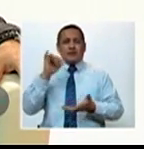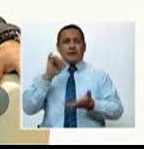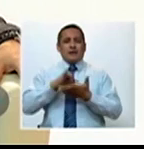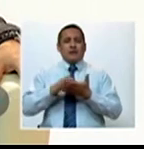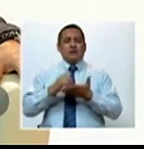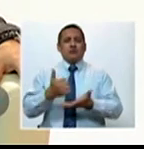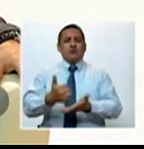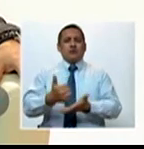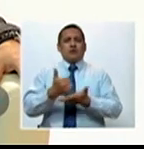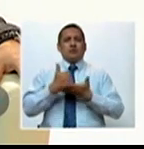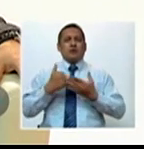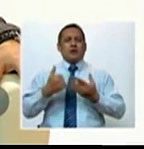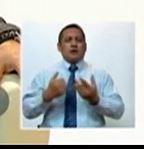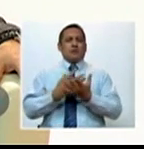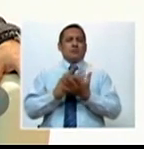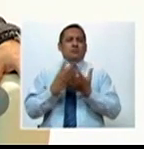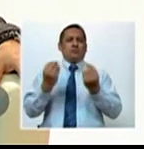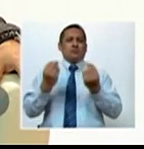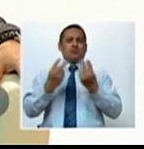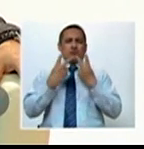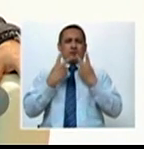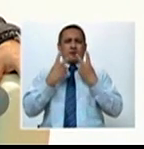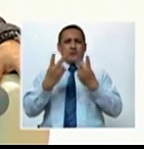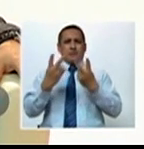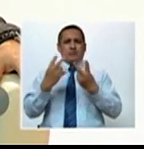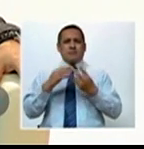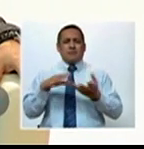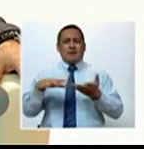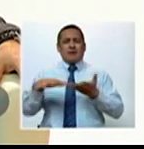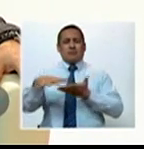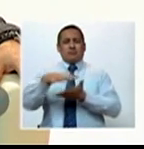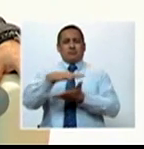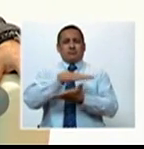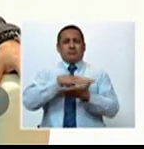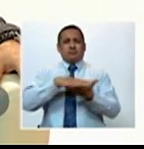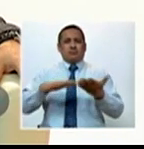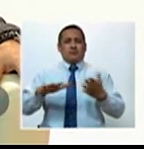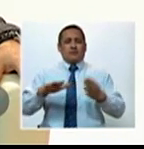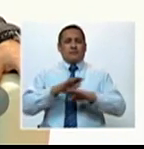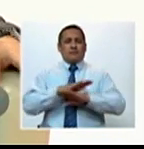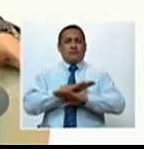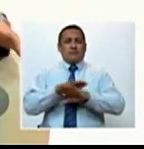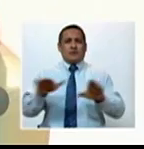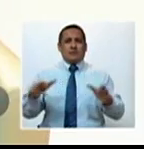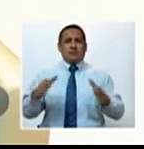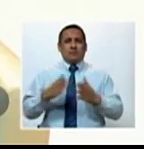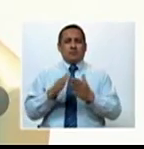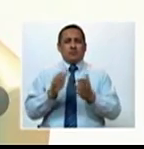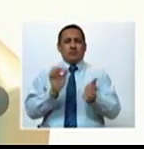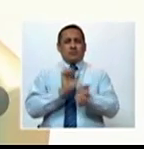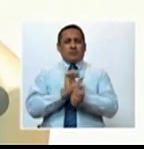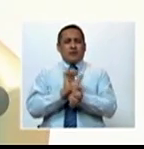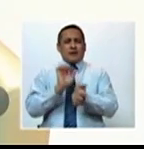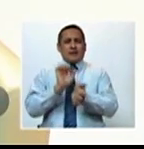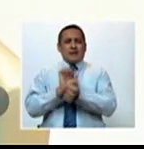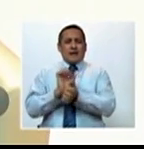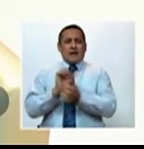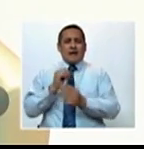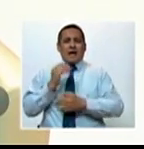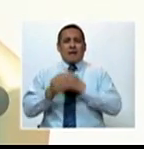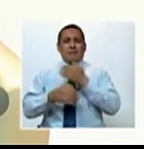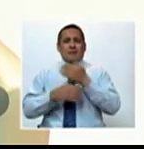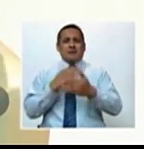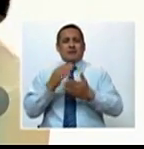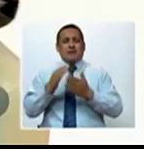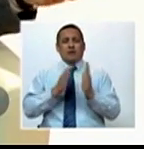Ajá. que nos ayudarían enormemente para descongestionar, por ejemplo, los penales,